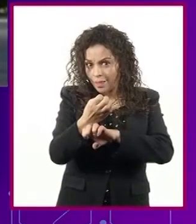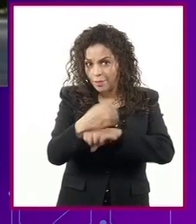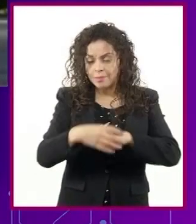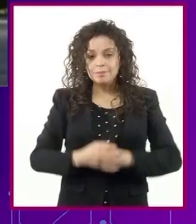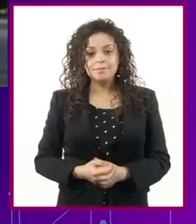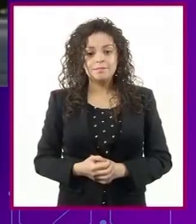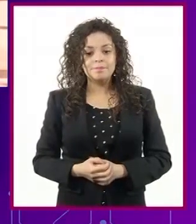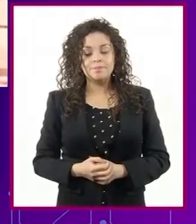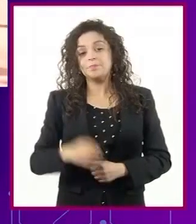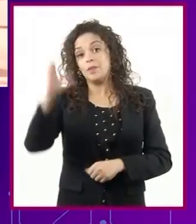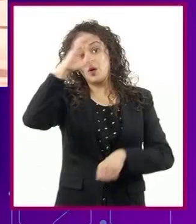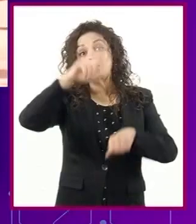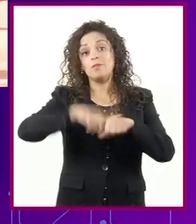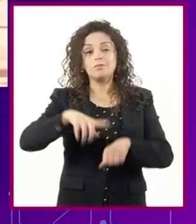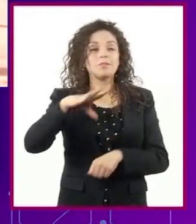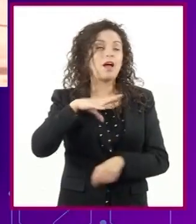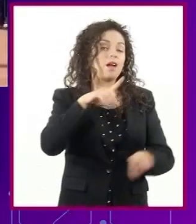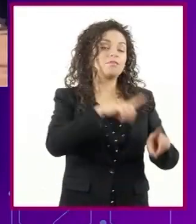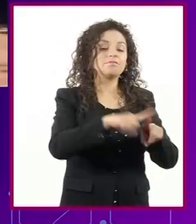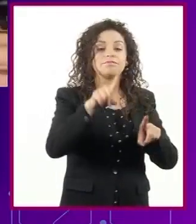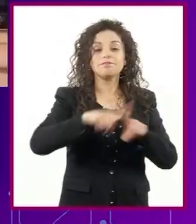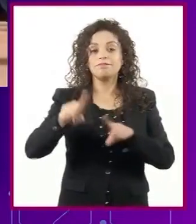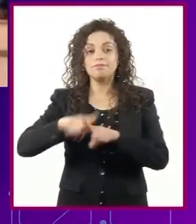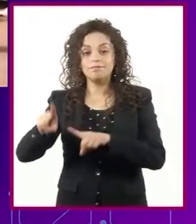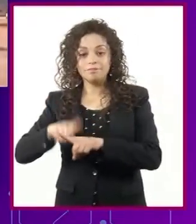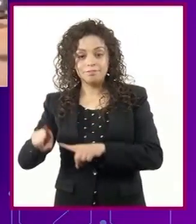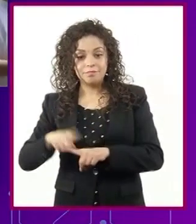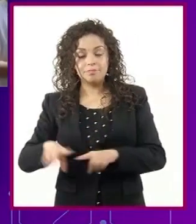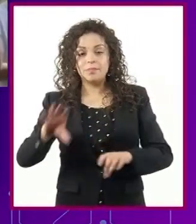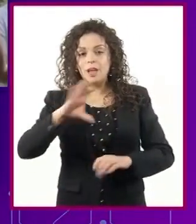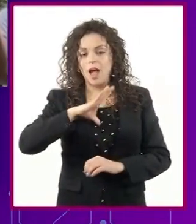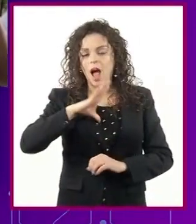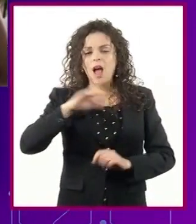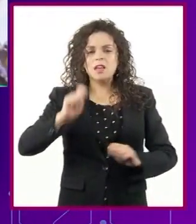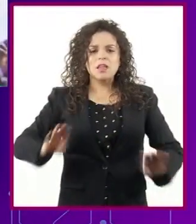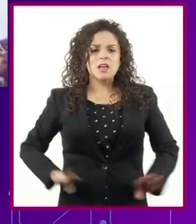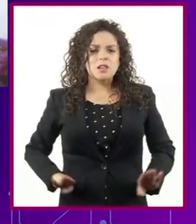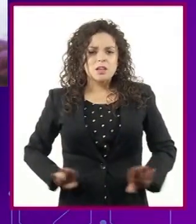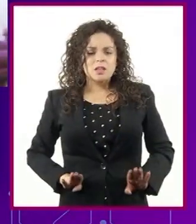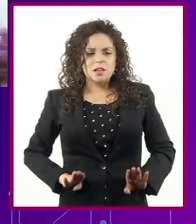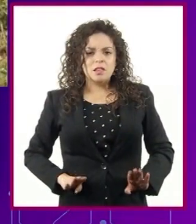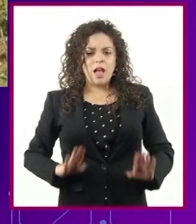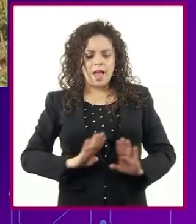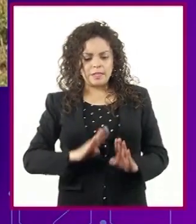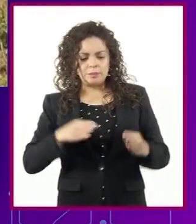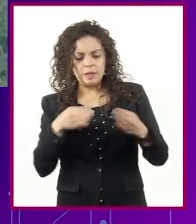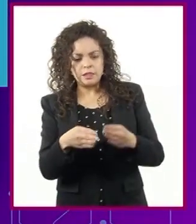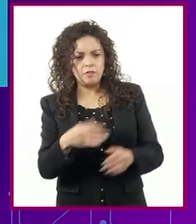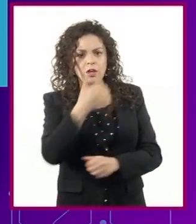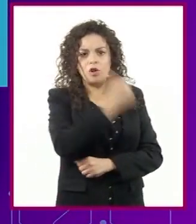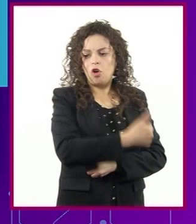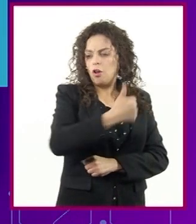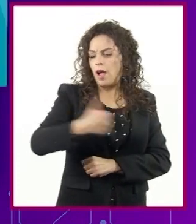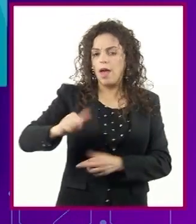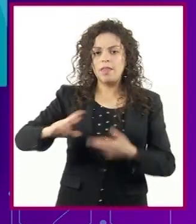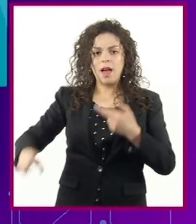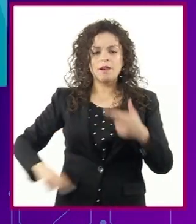Nuestra cultura es muy diversa y presenta características específicas por cada región.